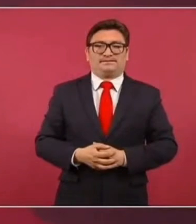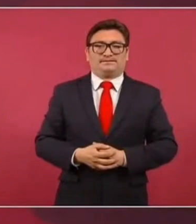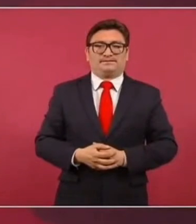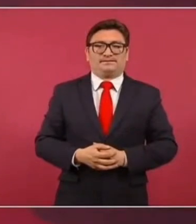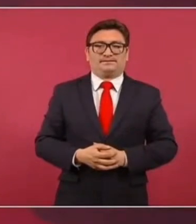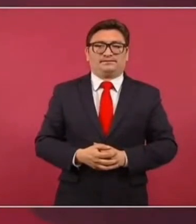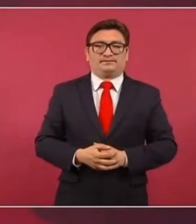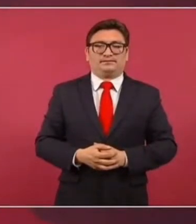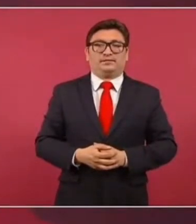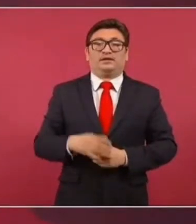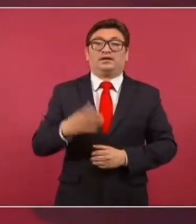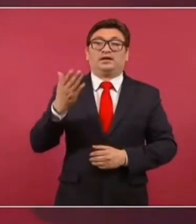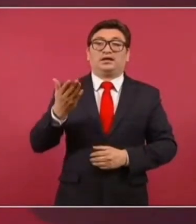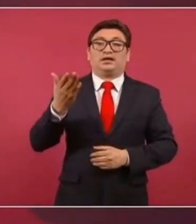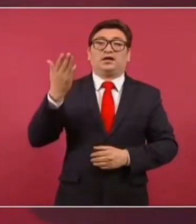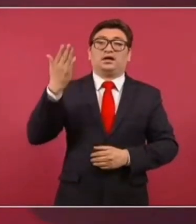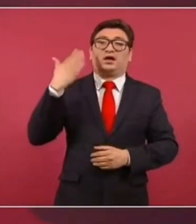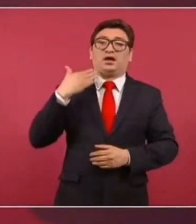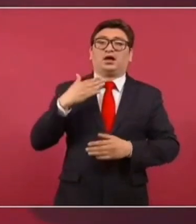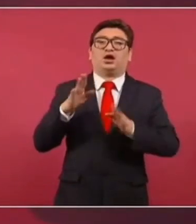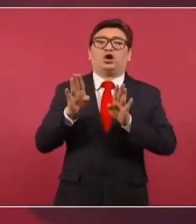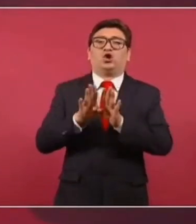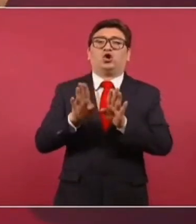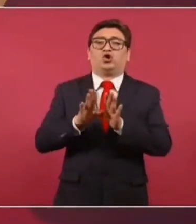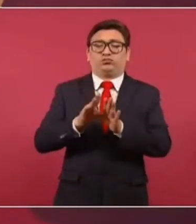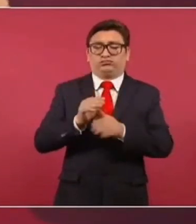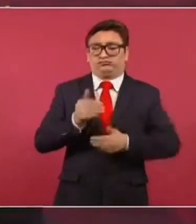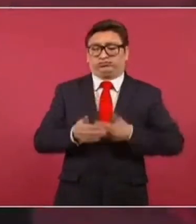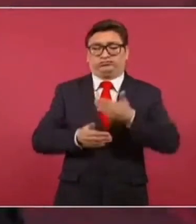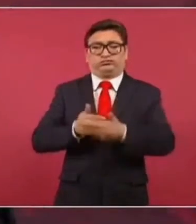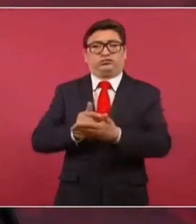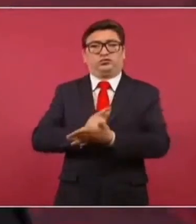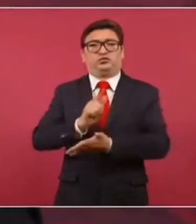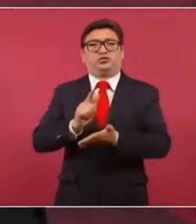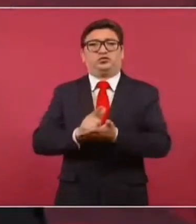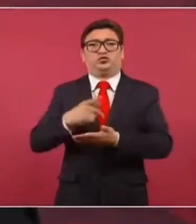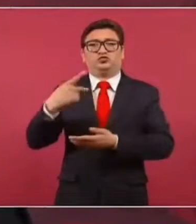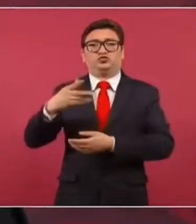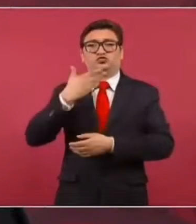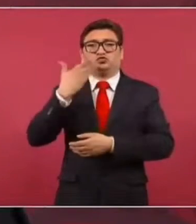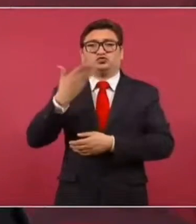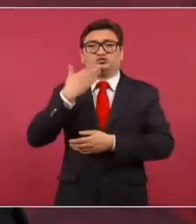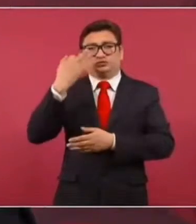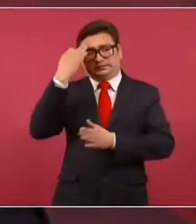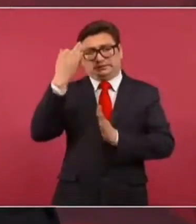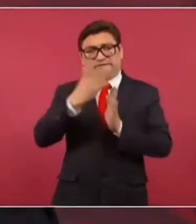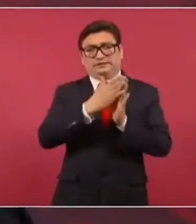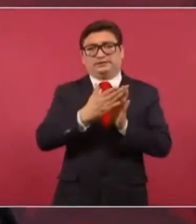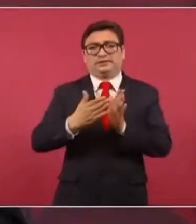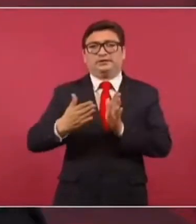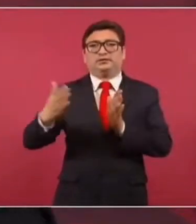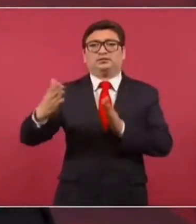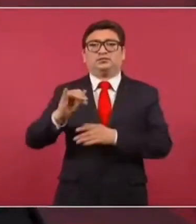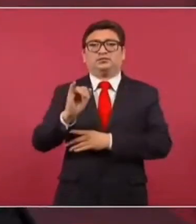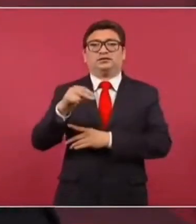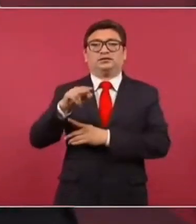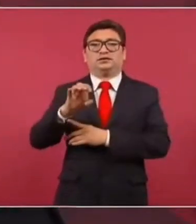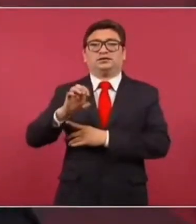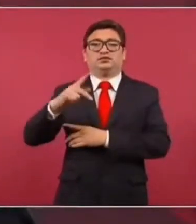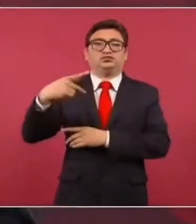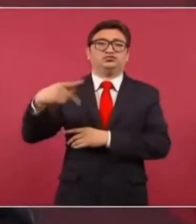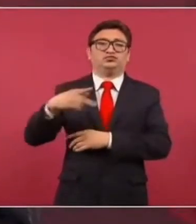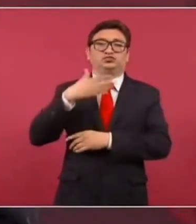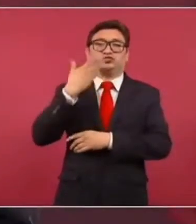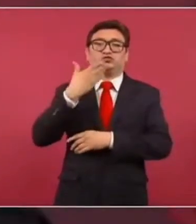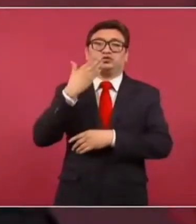cómo se cumplían los procedimientos legales en los tiempos del INE que